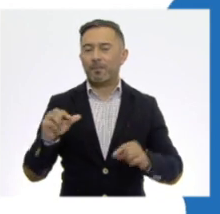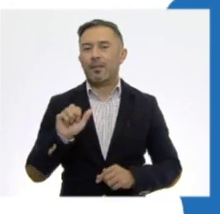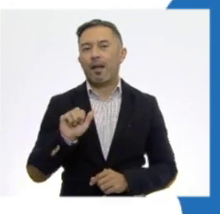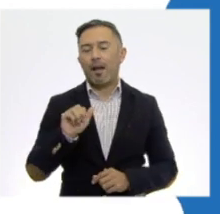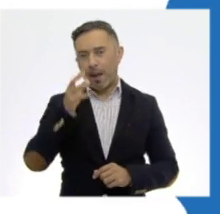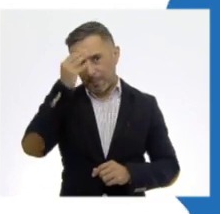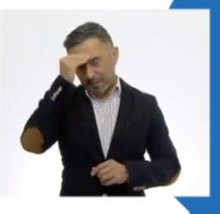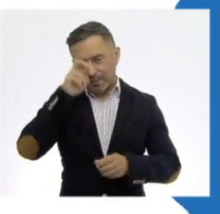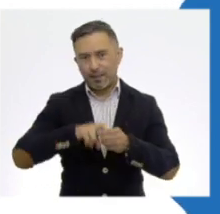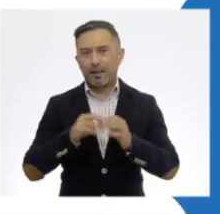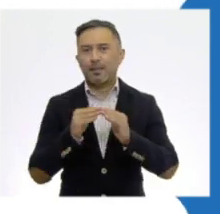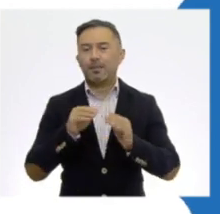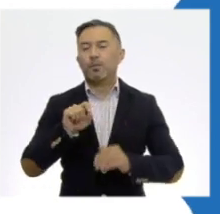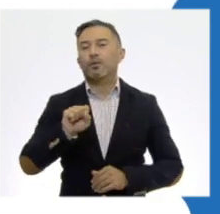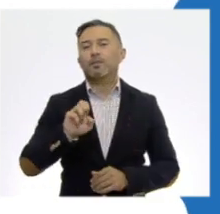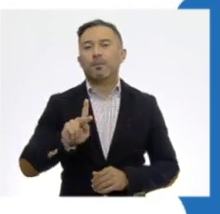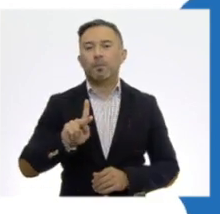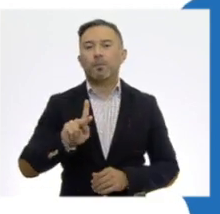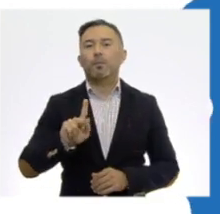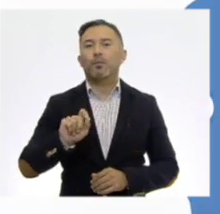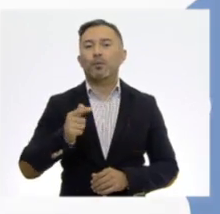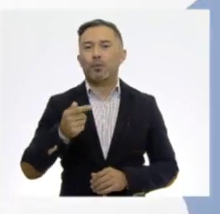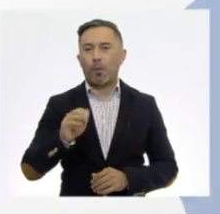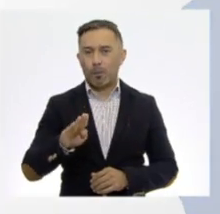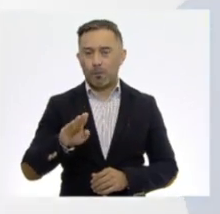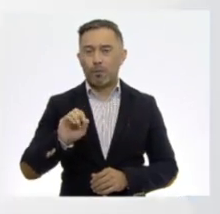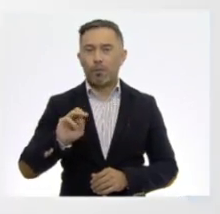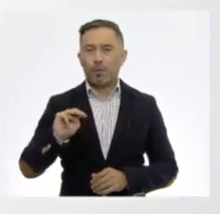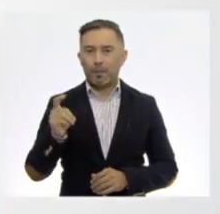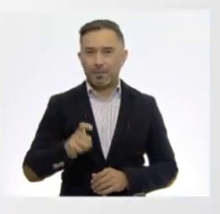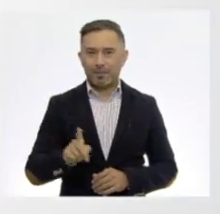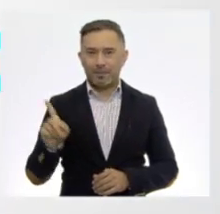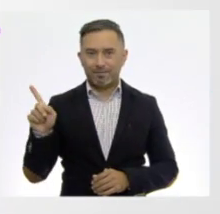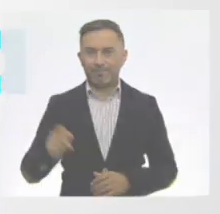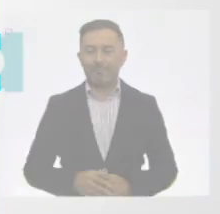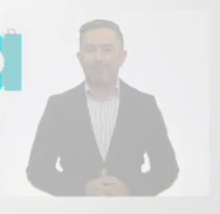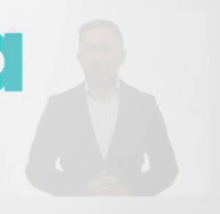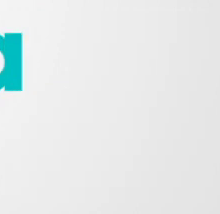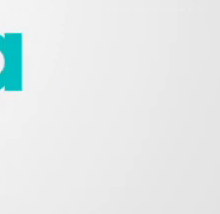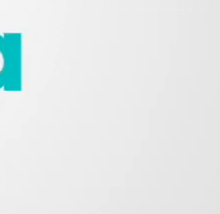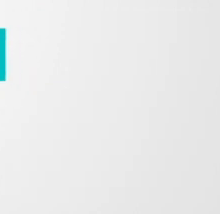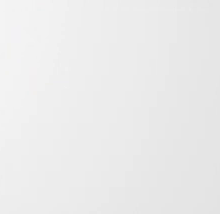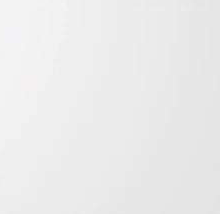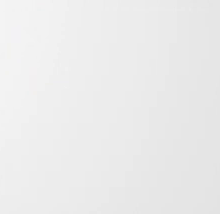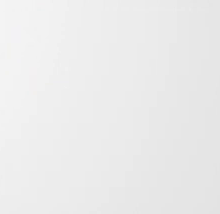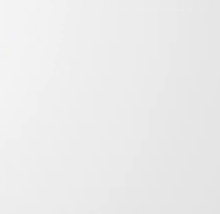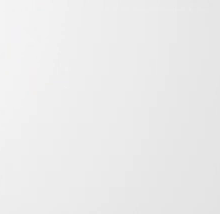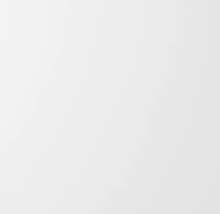aprendeencasa.cep.gov.mx.